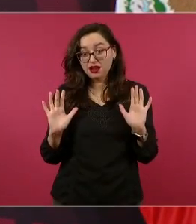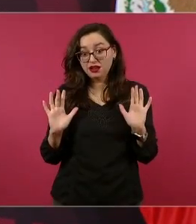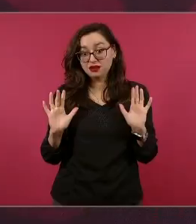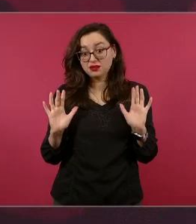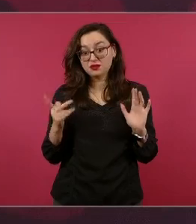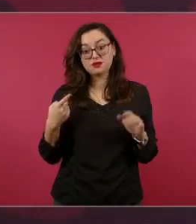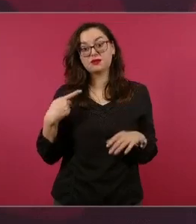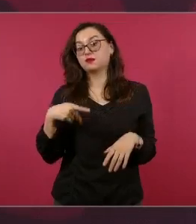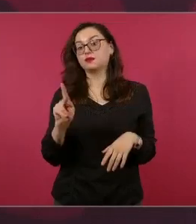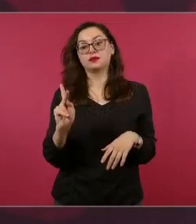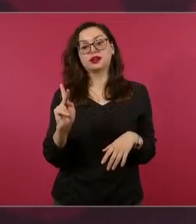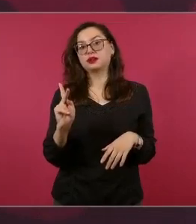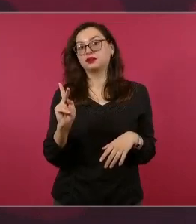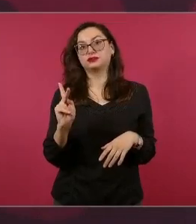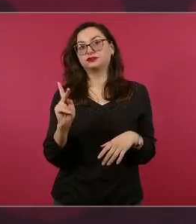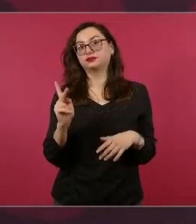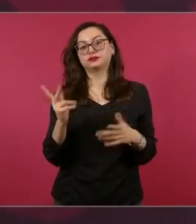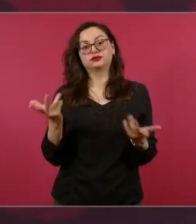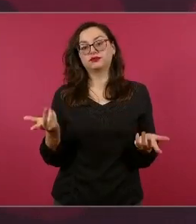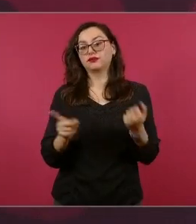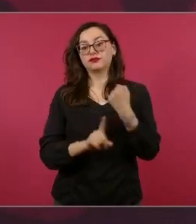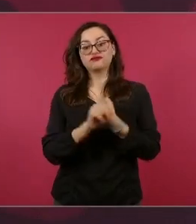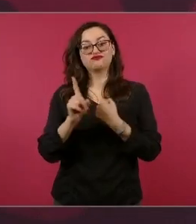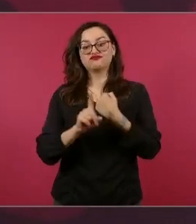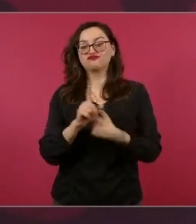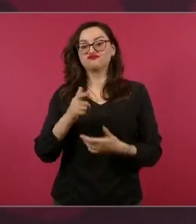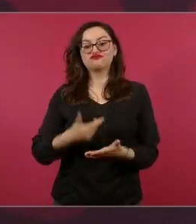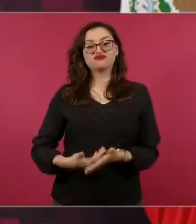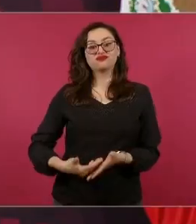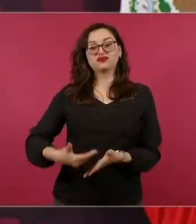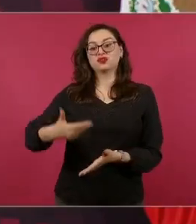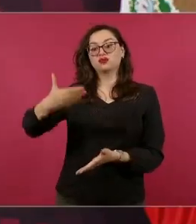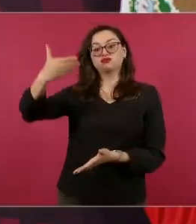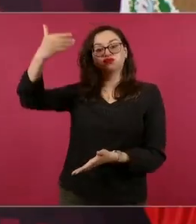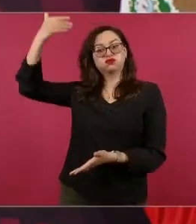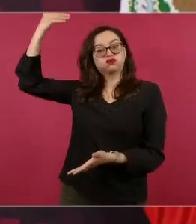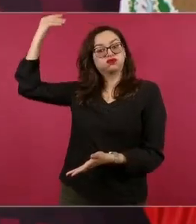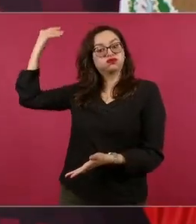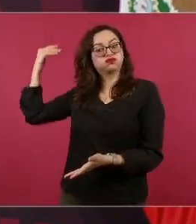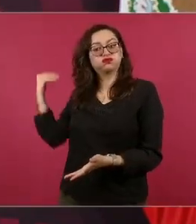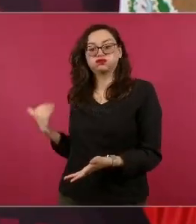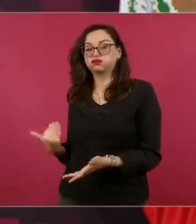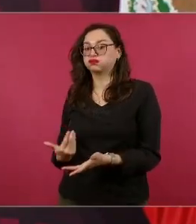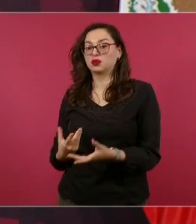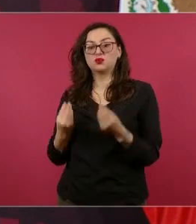es un asunto que viene de lejos y se han armado